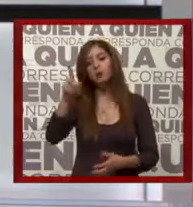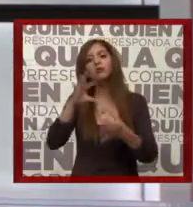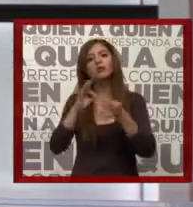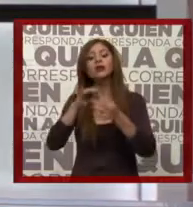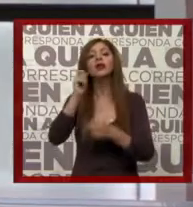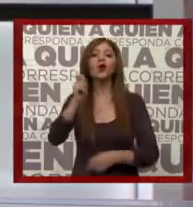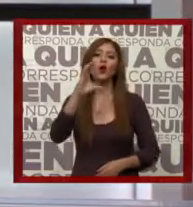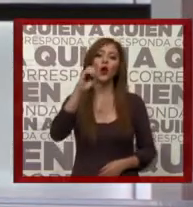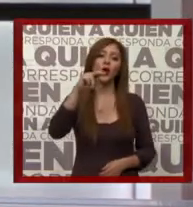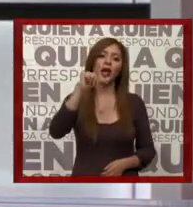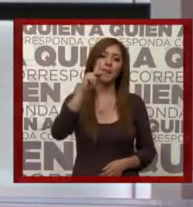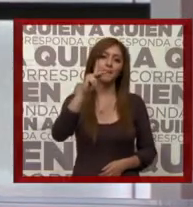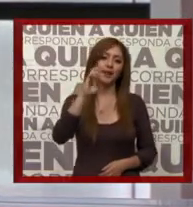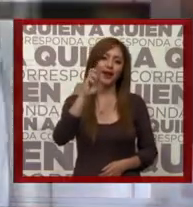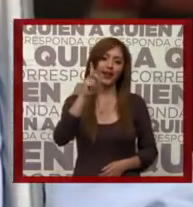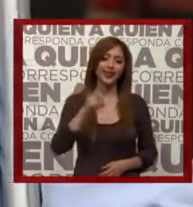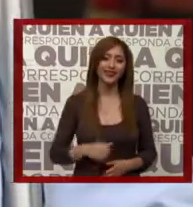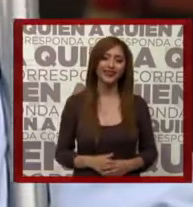CONAPRED.